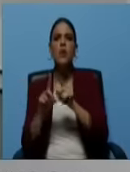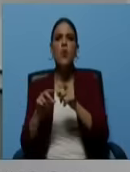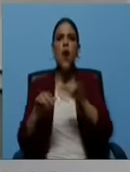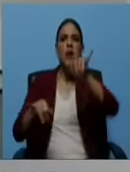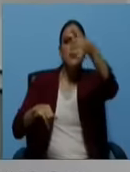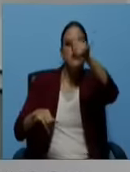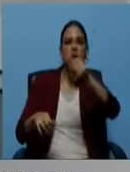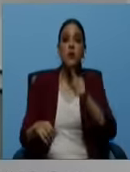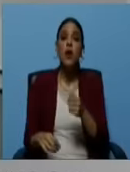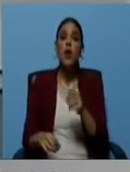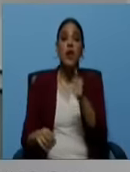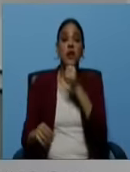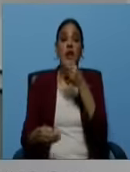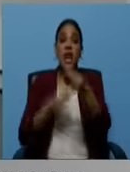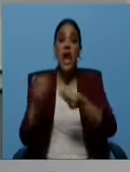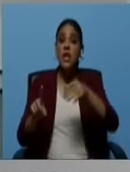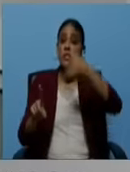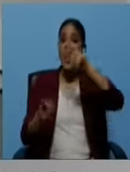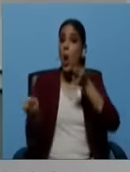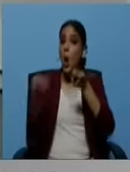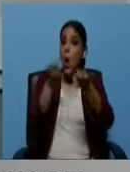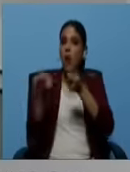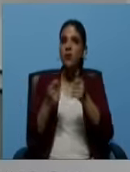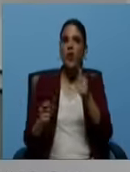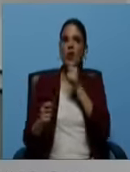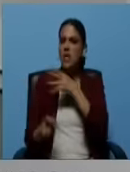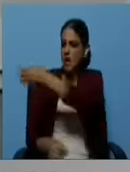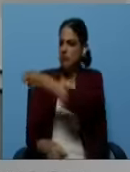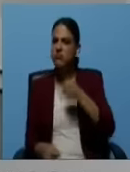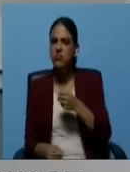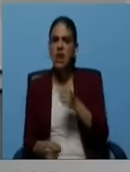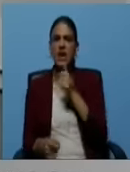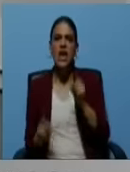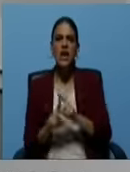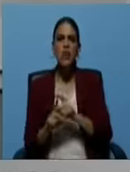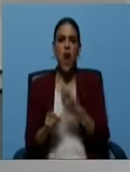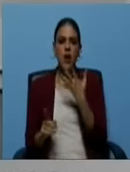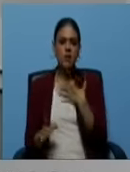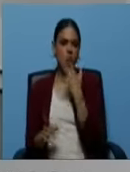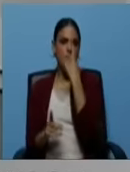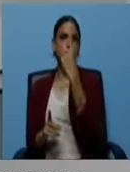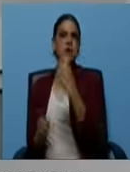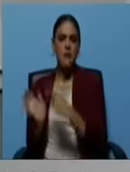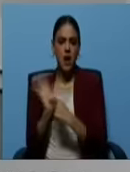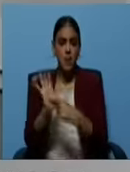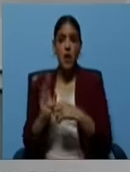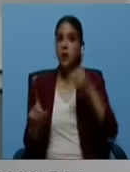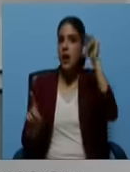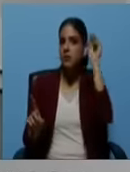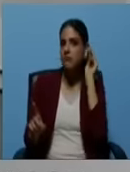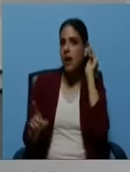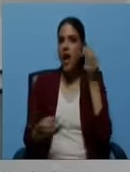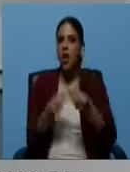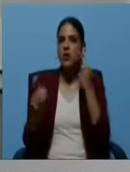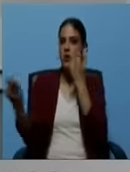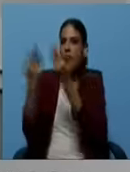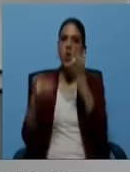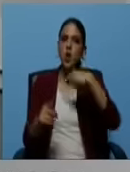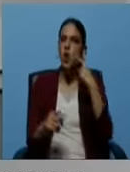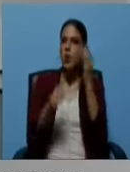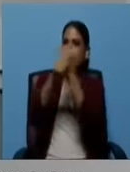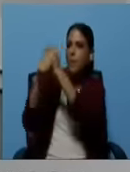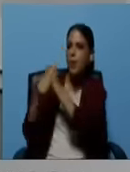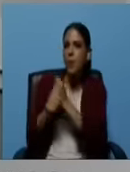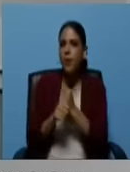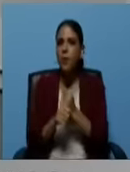pero la actriz villana no le dejaba darle el parlamento, le quitaba el micrófono, etcétera. Ya lo que vamos a ver después